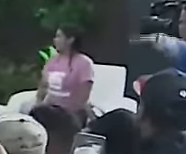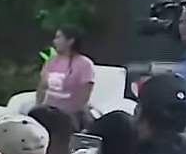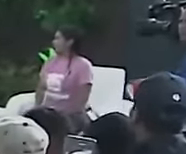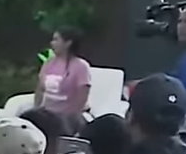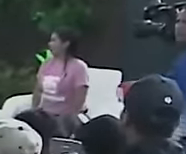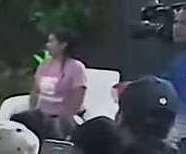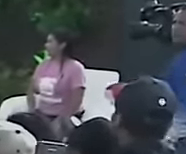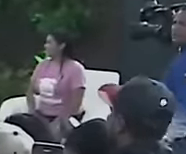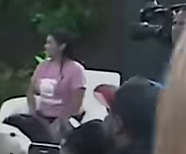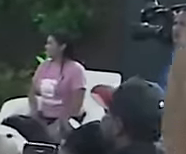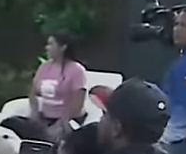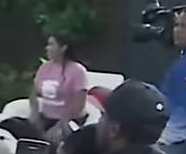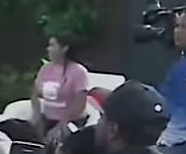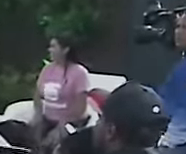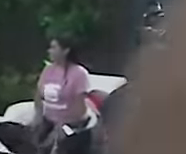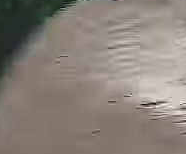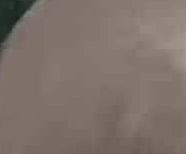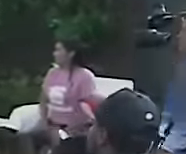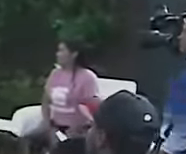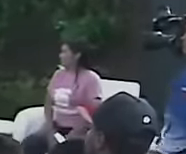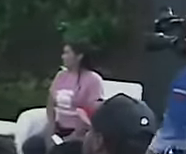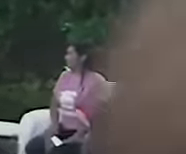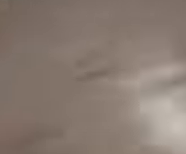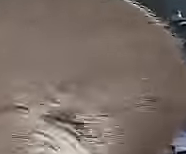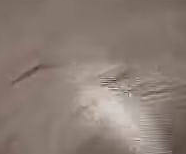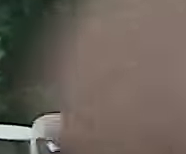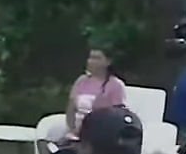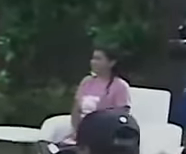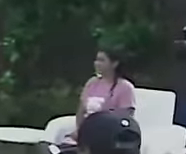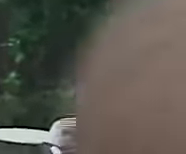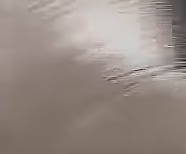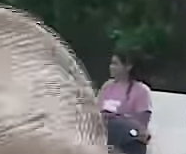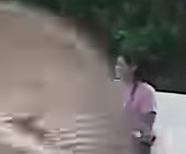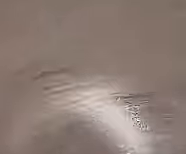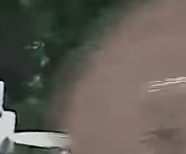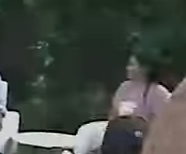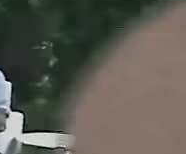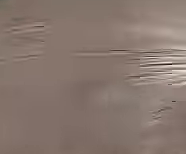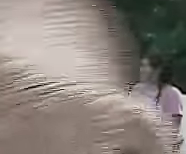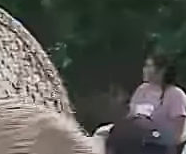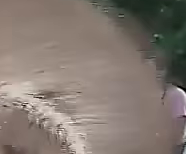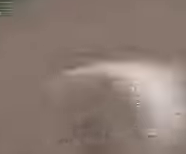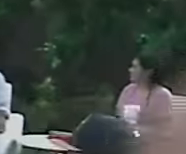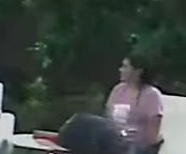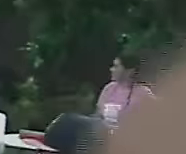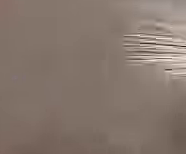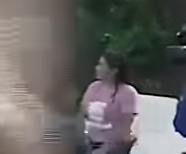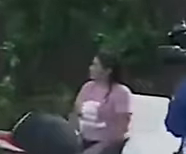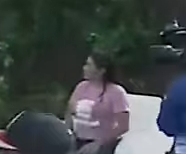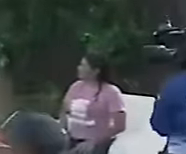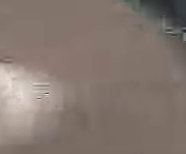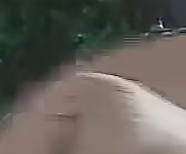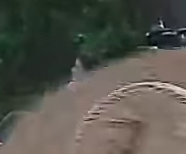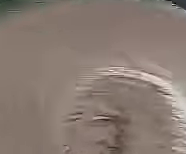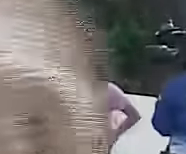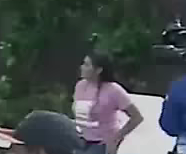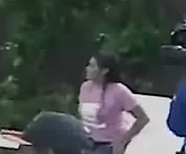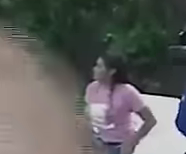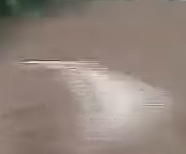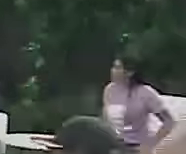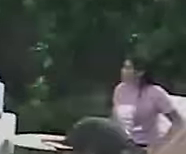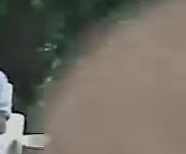Presentar a un hombre, a un representante de siempre de la juventud socialista. Es el momento de escuchar a